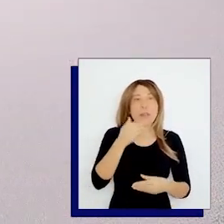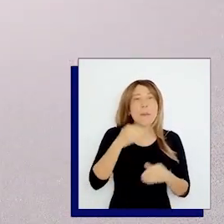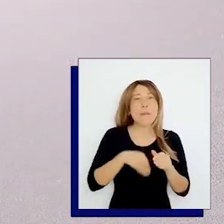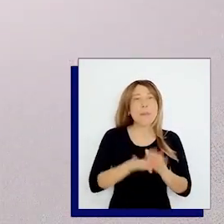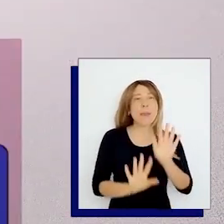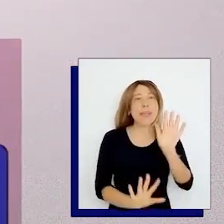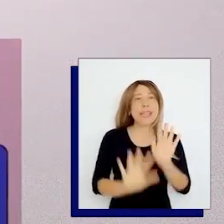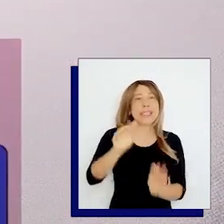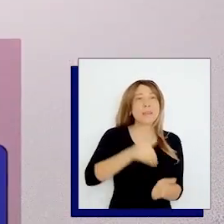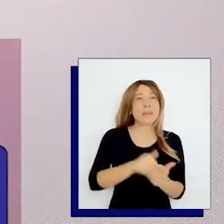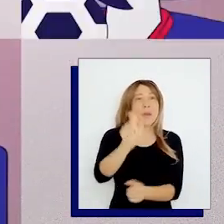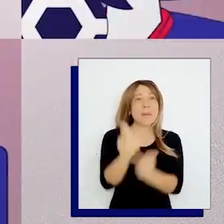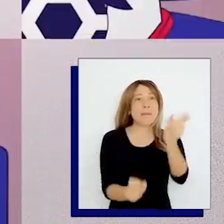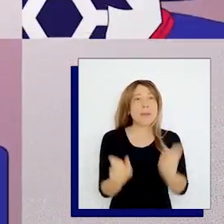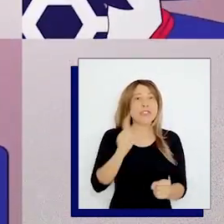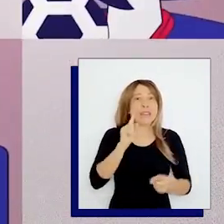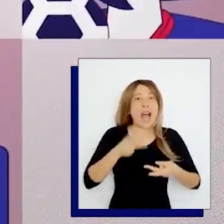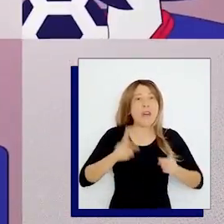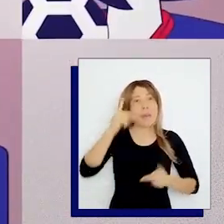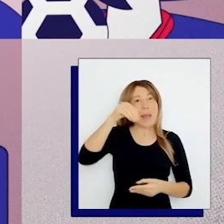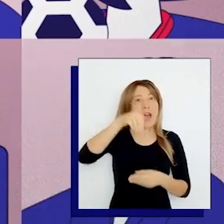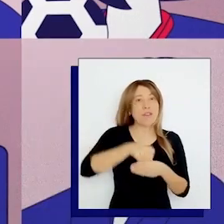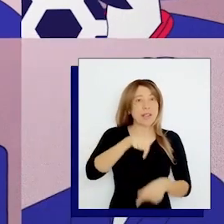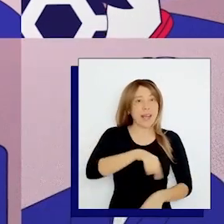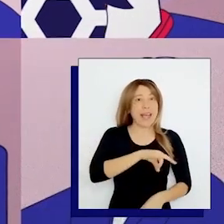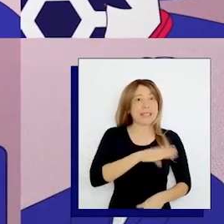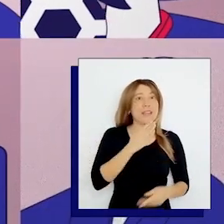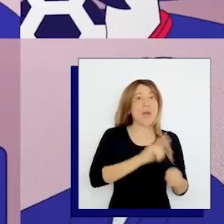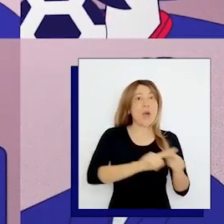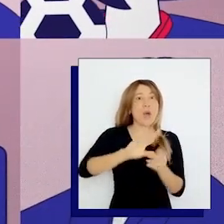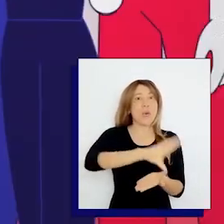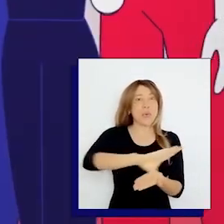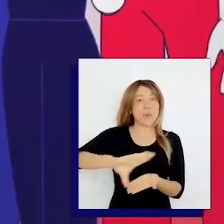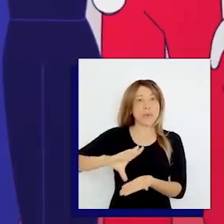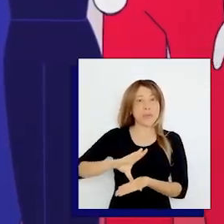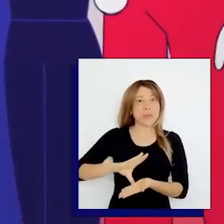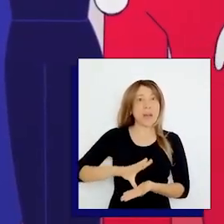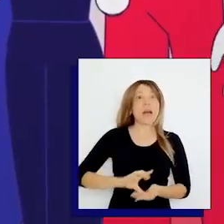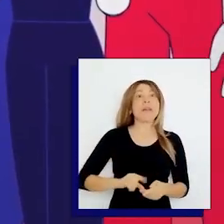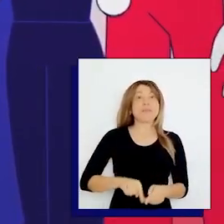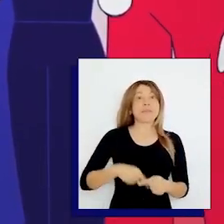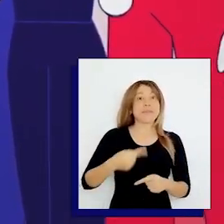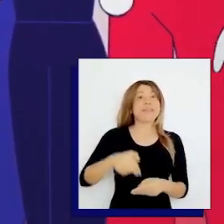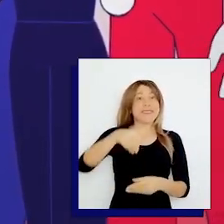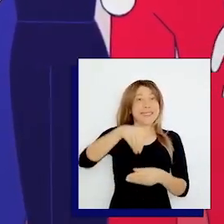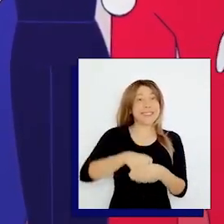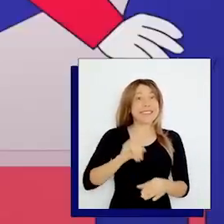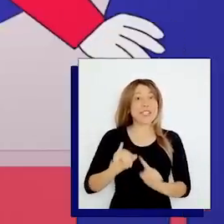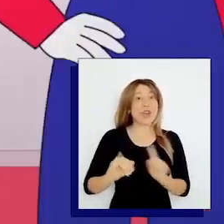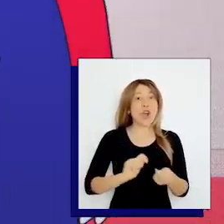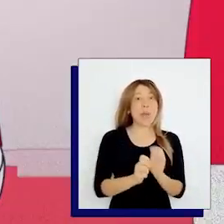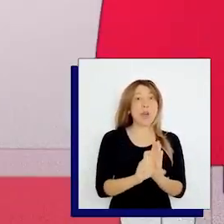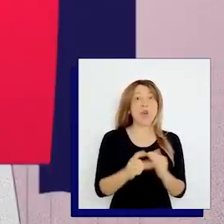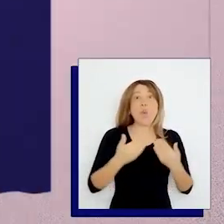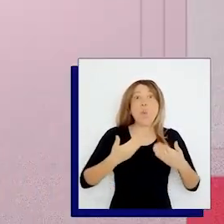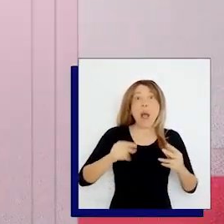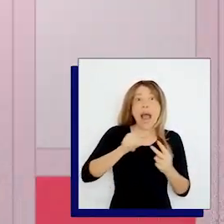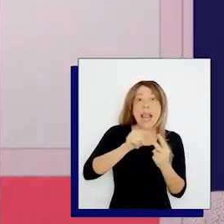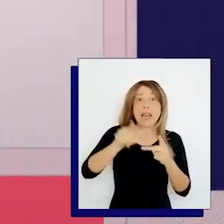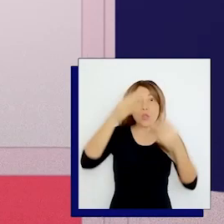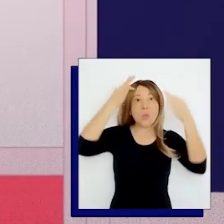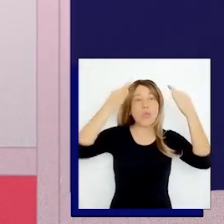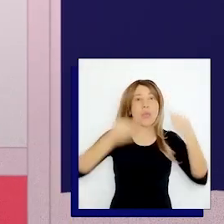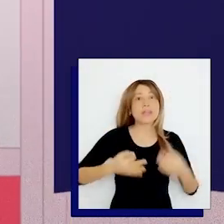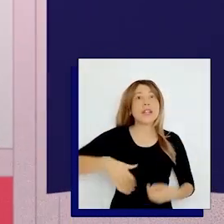15 millones de personas habilitadas para sufragar dentro y fuera de Chile. Este plebiscito constitucional, sea cual sea tu opción,